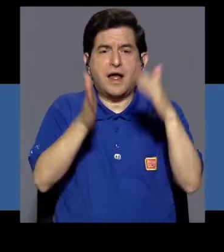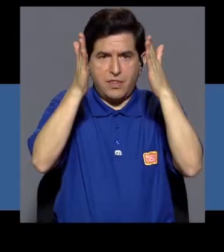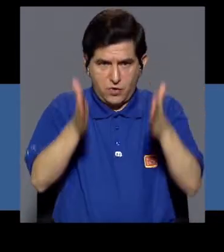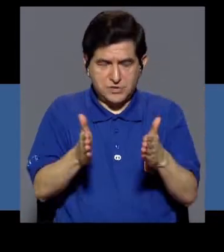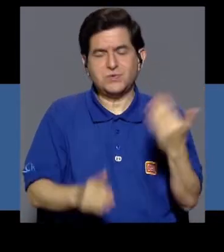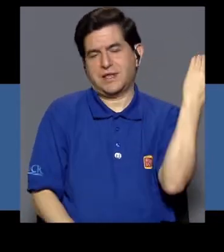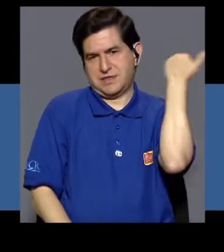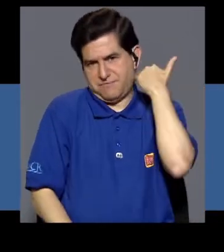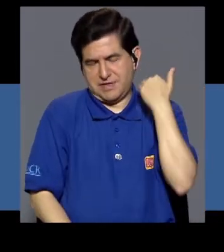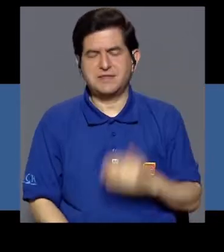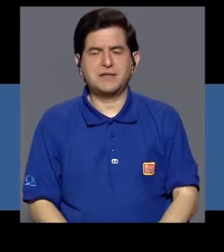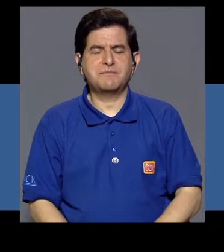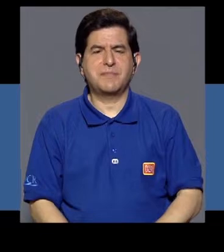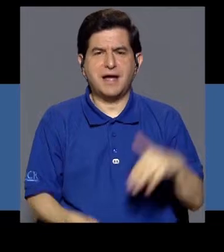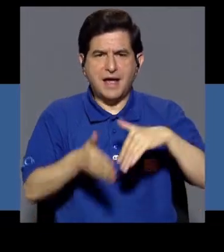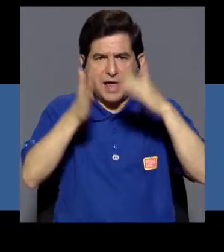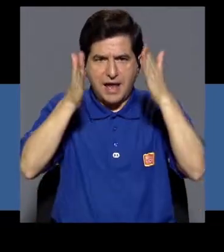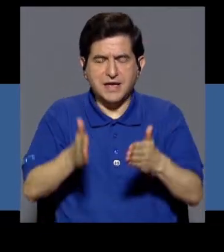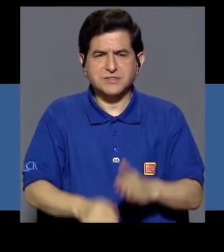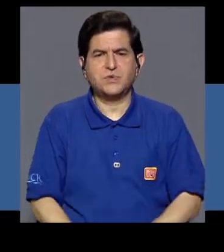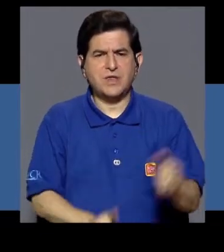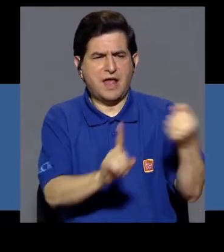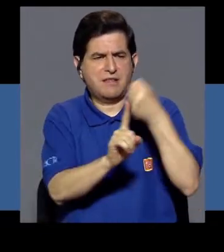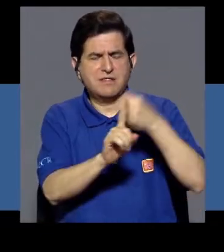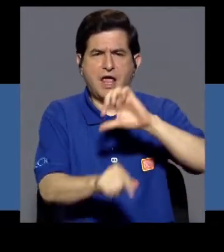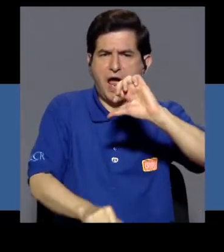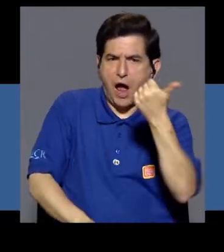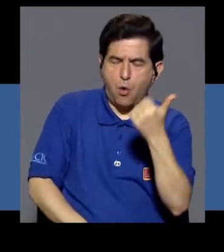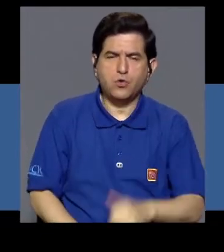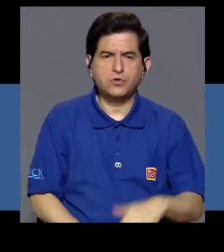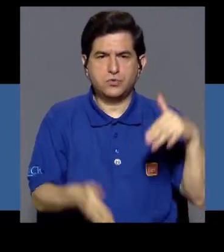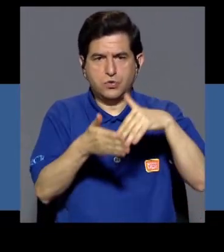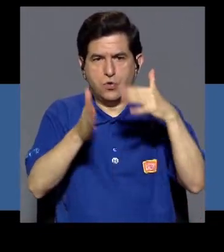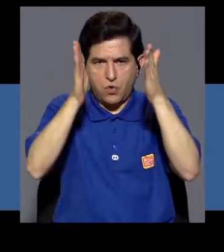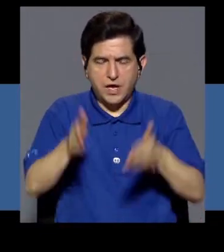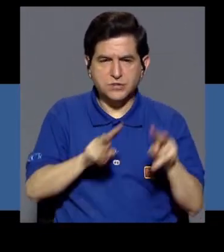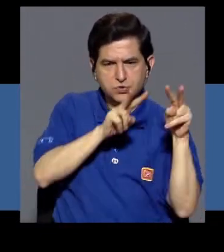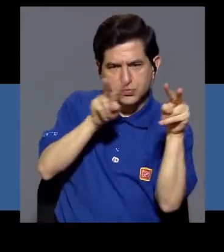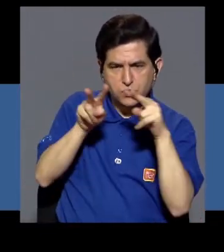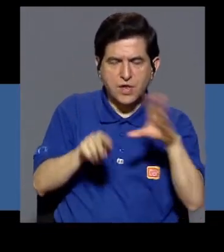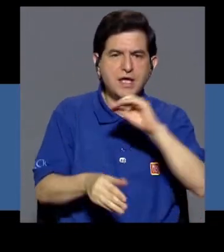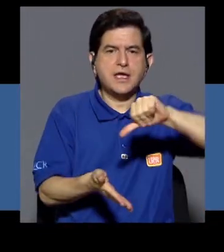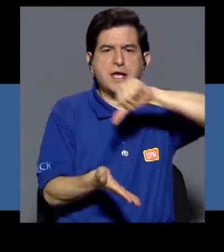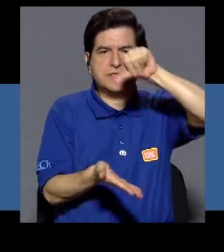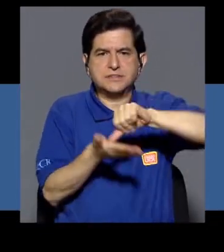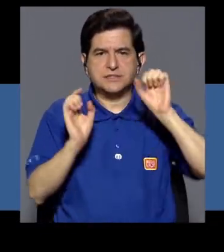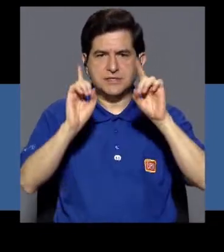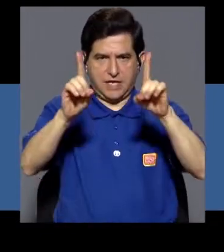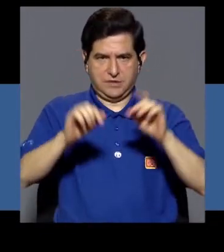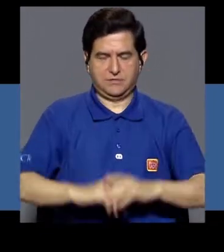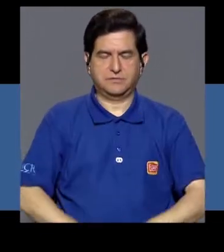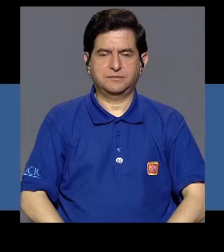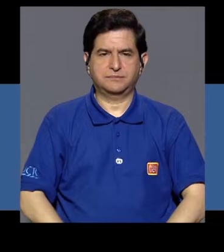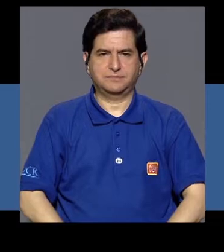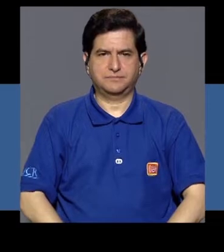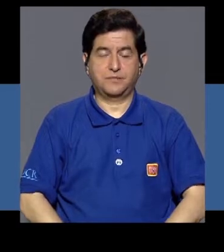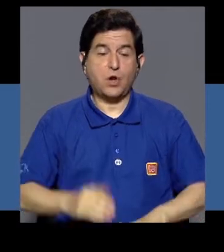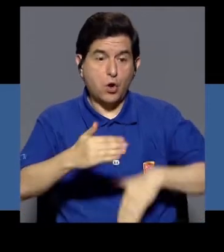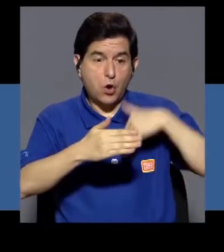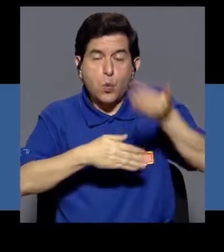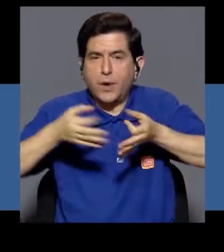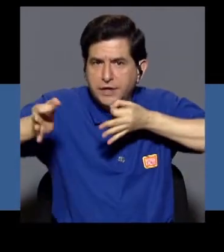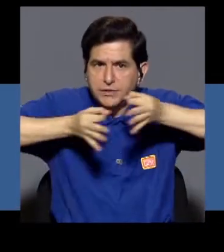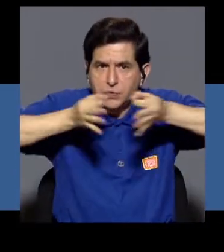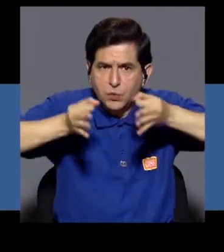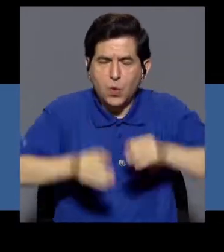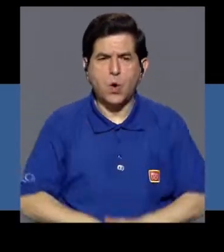son el estudiante que es víctima, el estudiante que violenta a otro, los estudiantes observadores y el centro educativo.